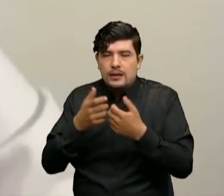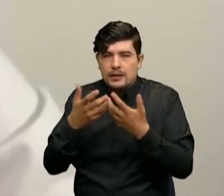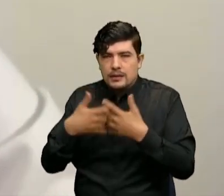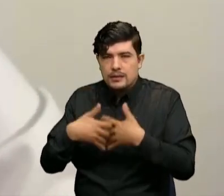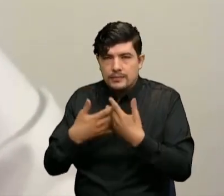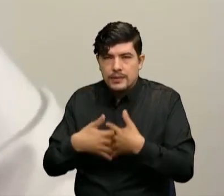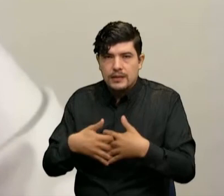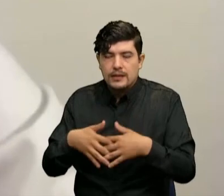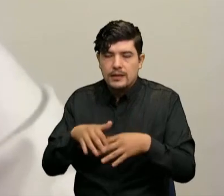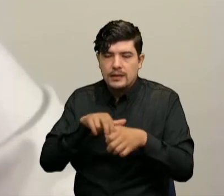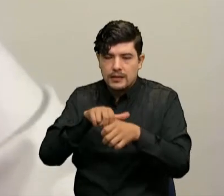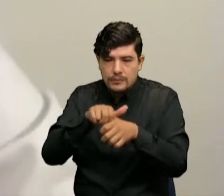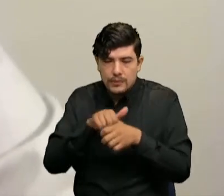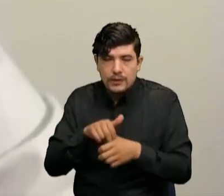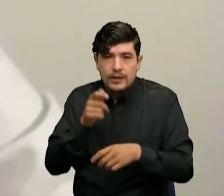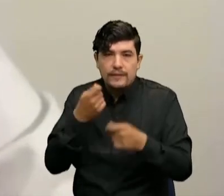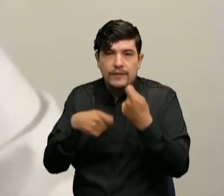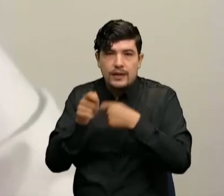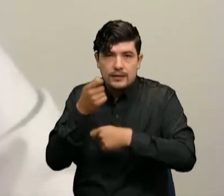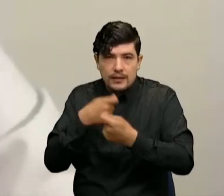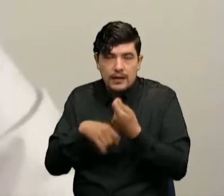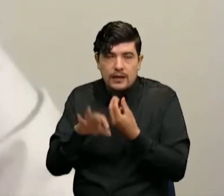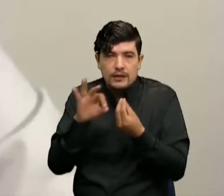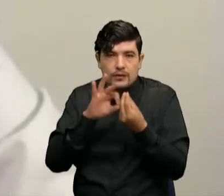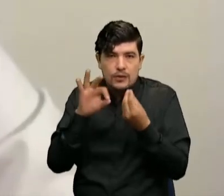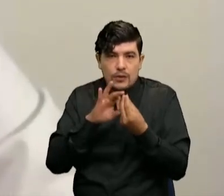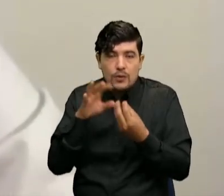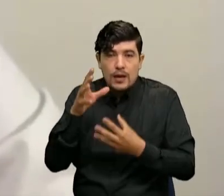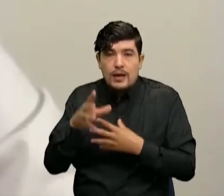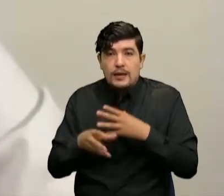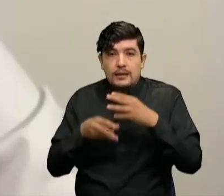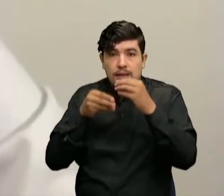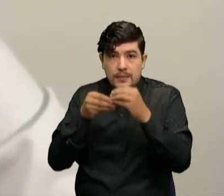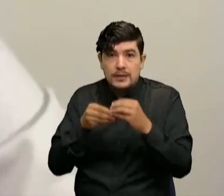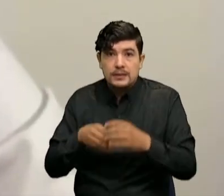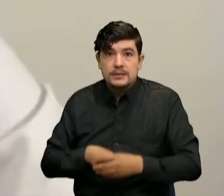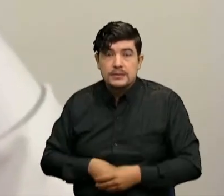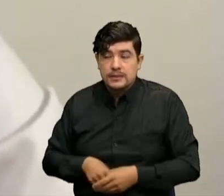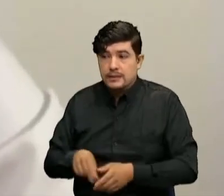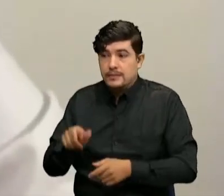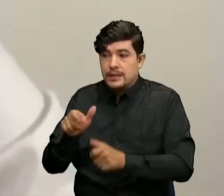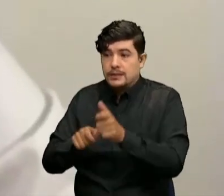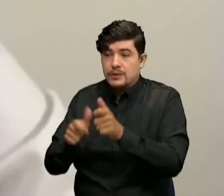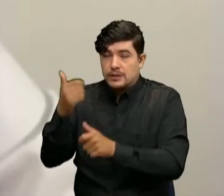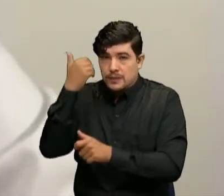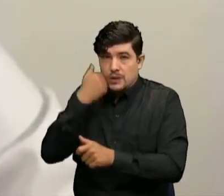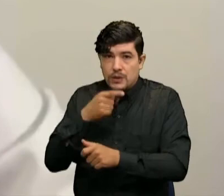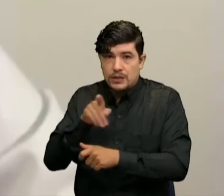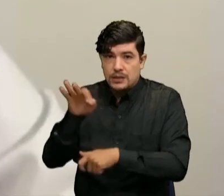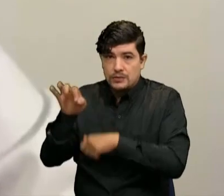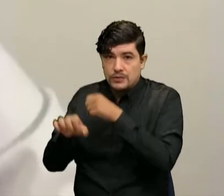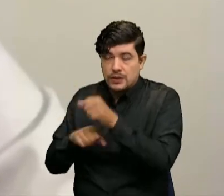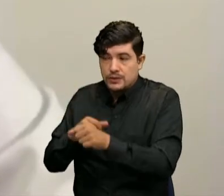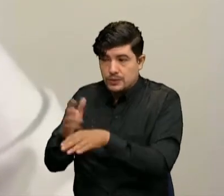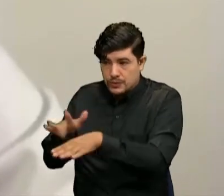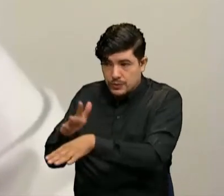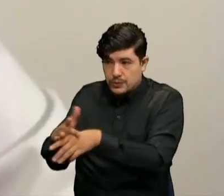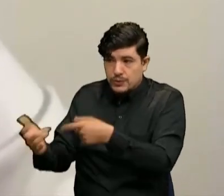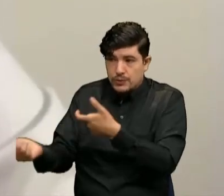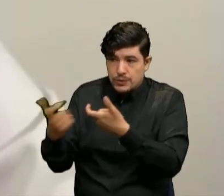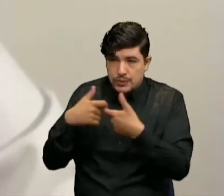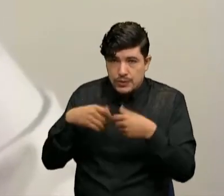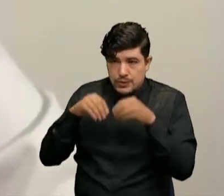fabricación, porte de estupefacientes, además de la instrumentalización de menores de edad para la comisión de